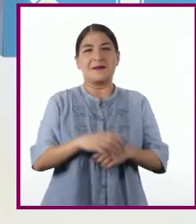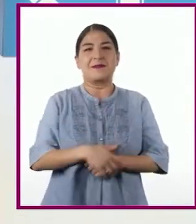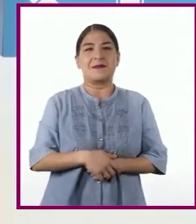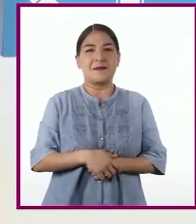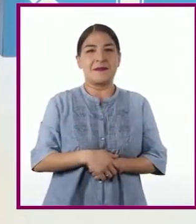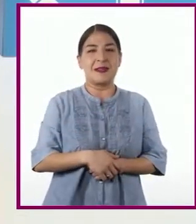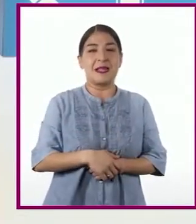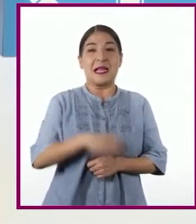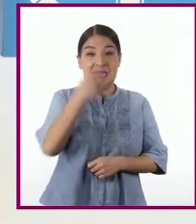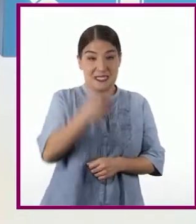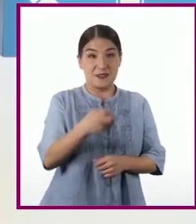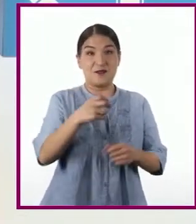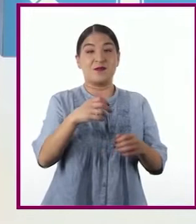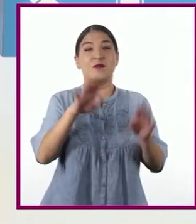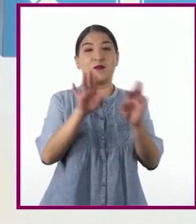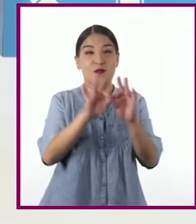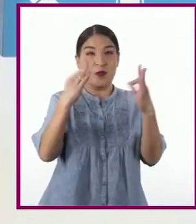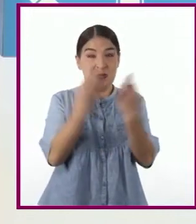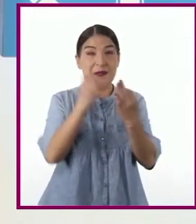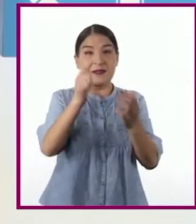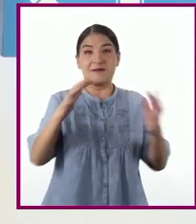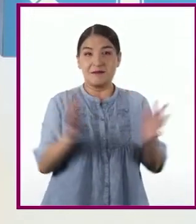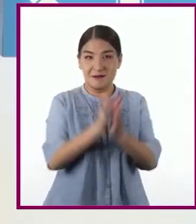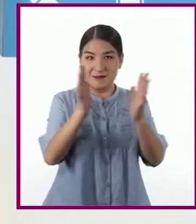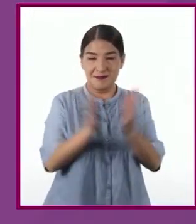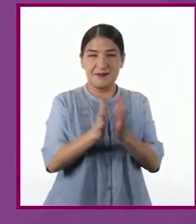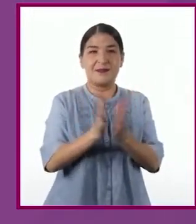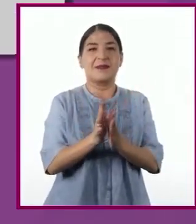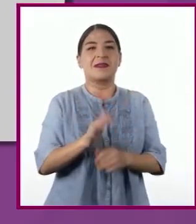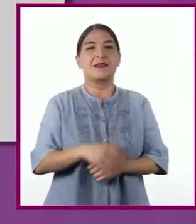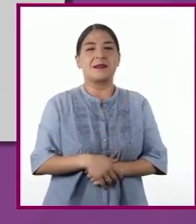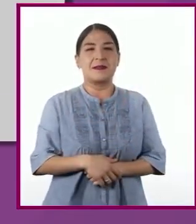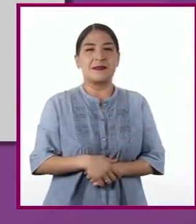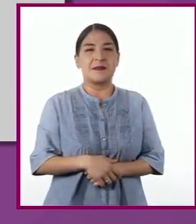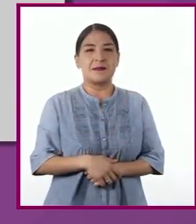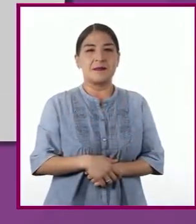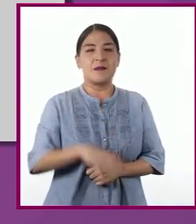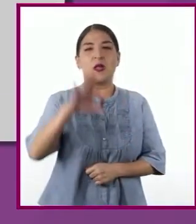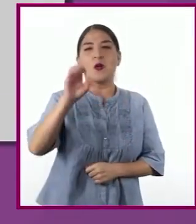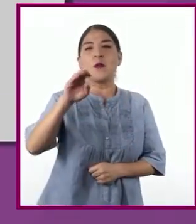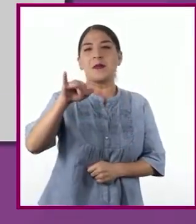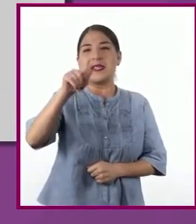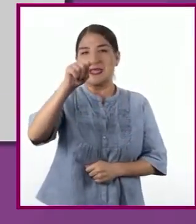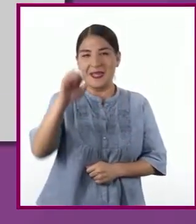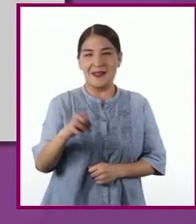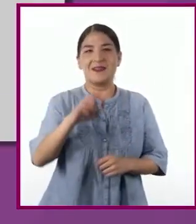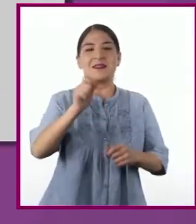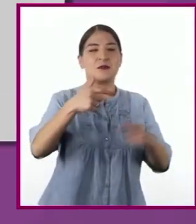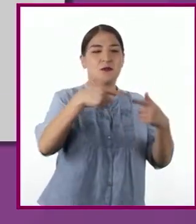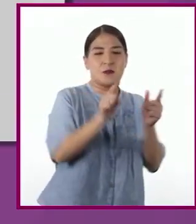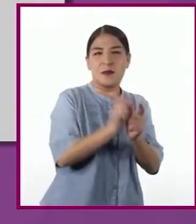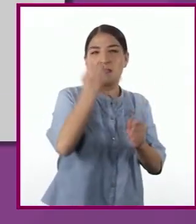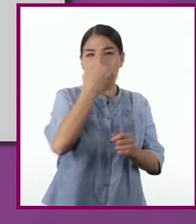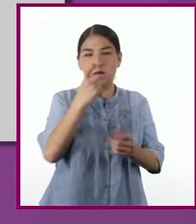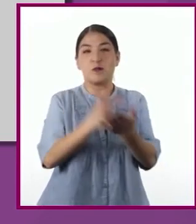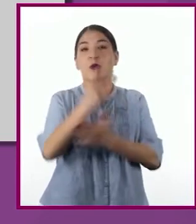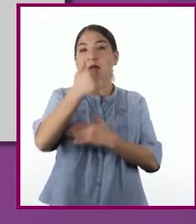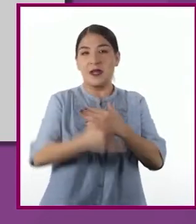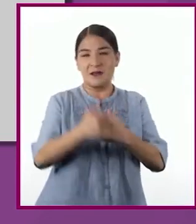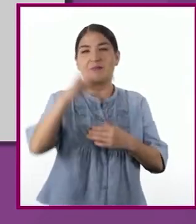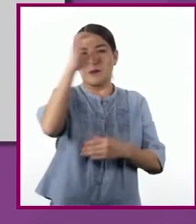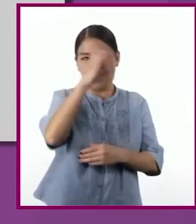Entre estas formas de participación resaltan comités escolares, proyectos